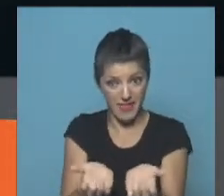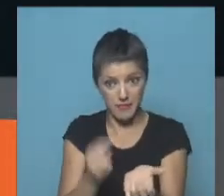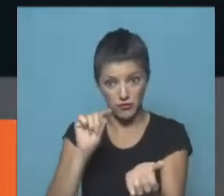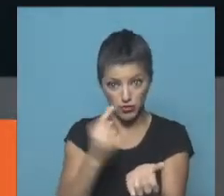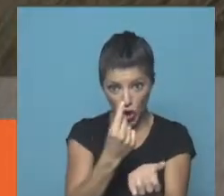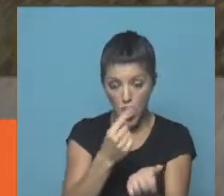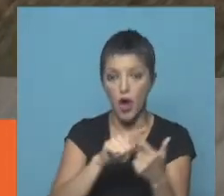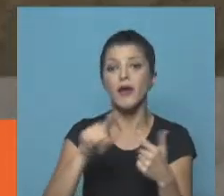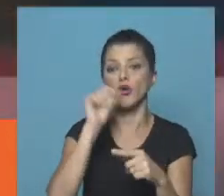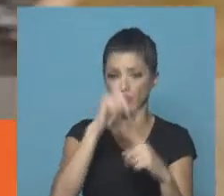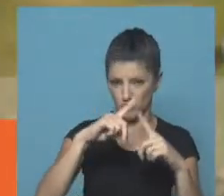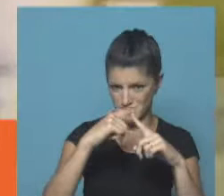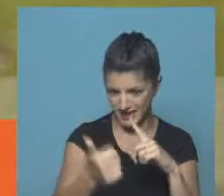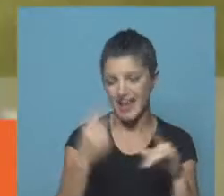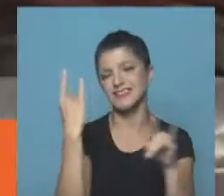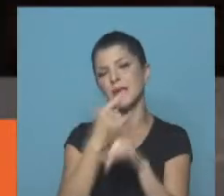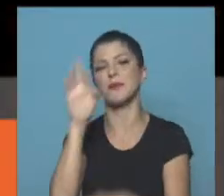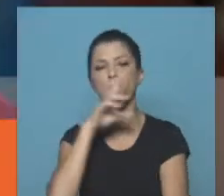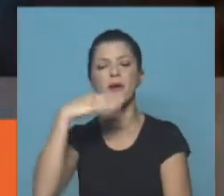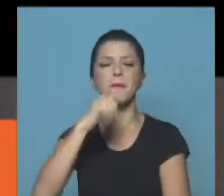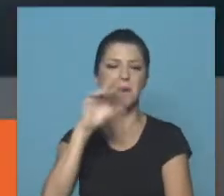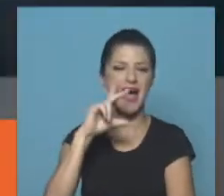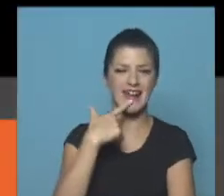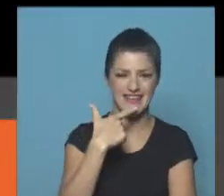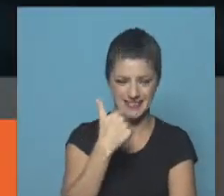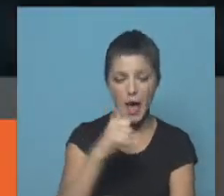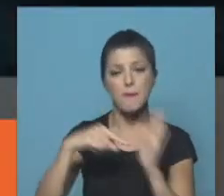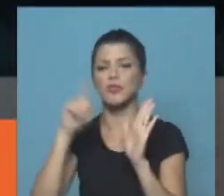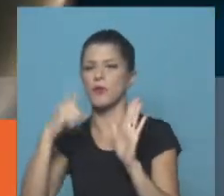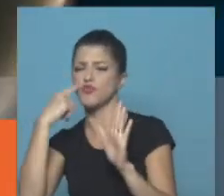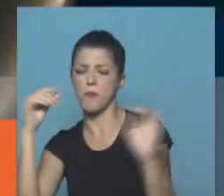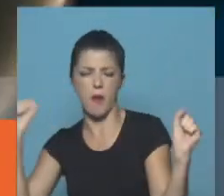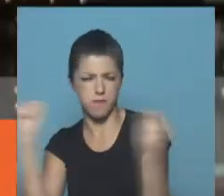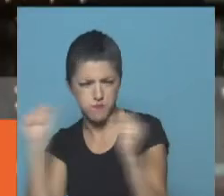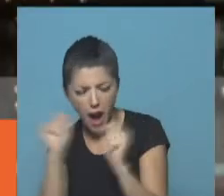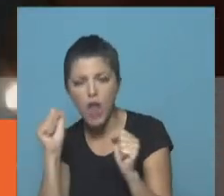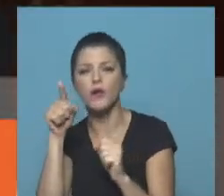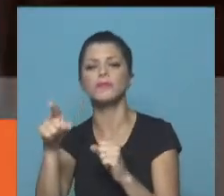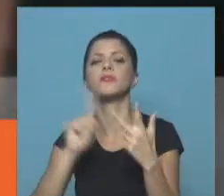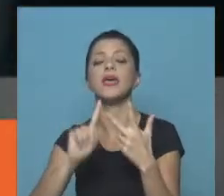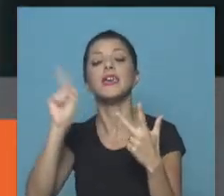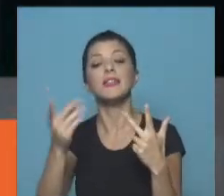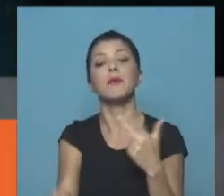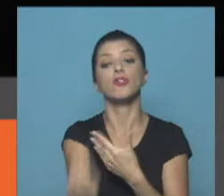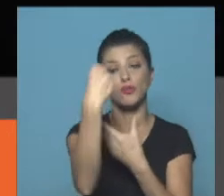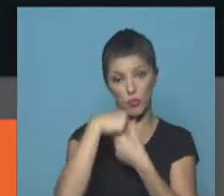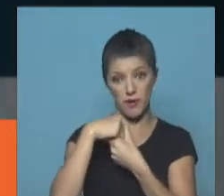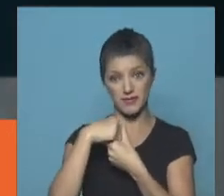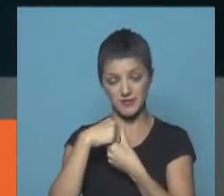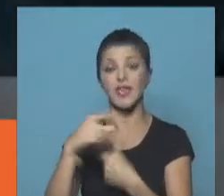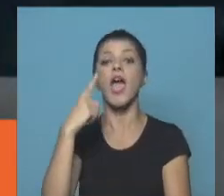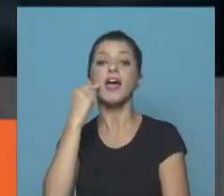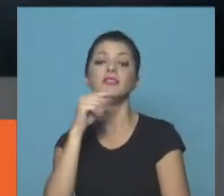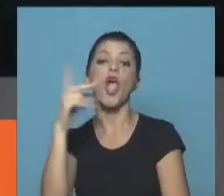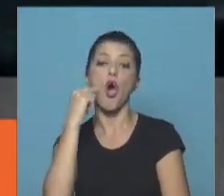May, interpretada por la siempre sexy Marisa Tomei, hay un gran villano a cargo de Michael Keaton y se suma también al elenco Tony Stark, o